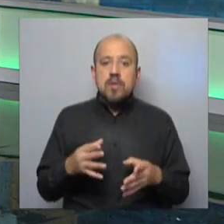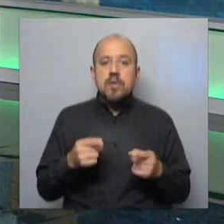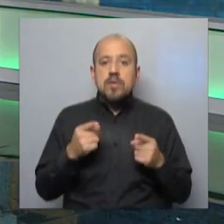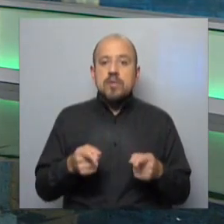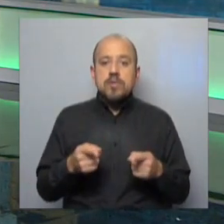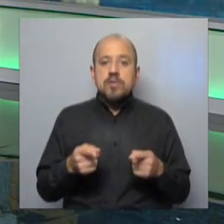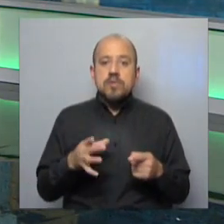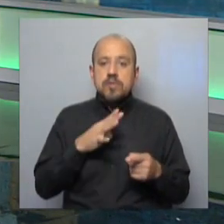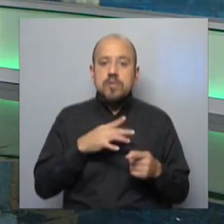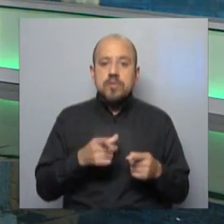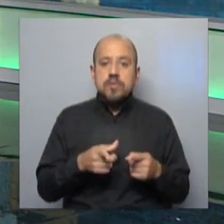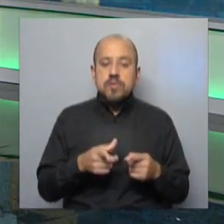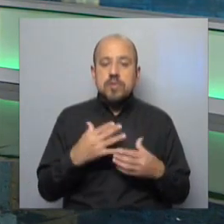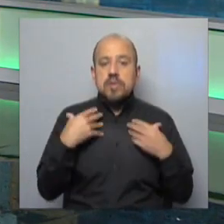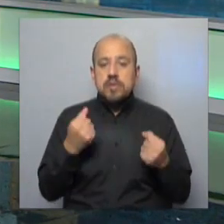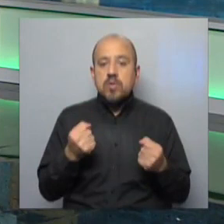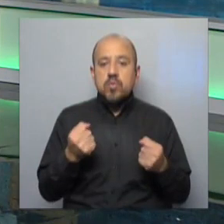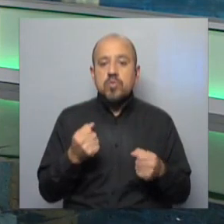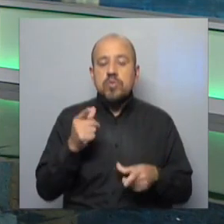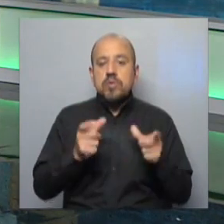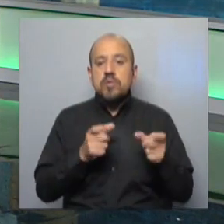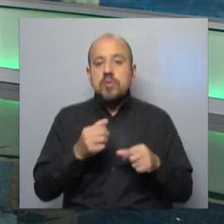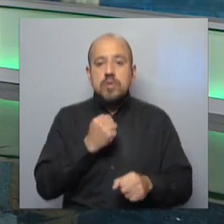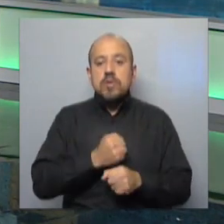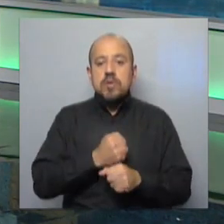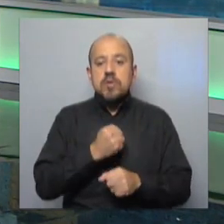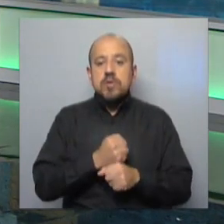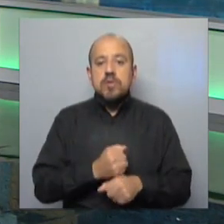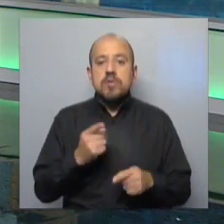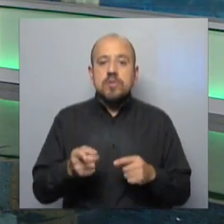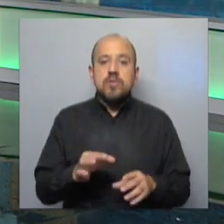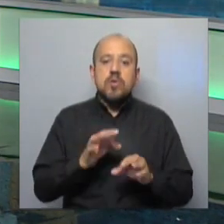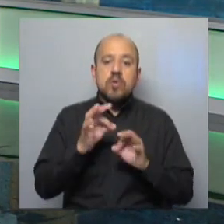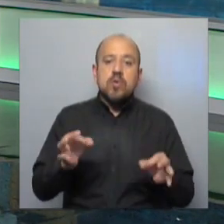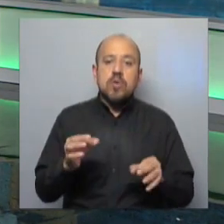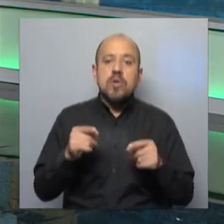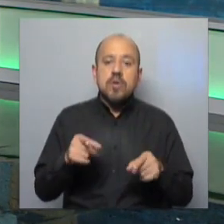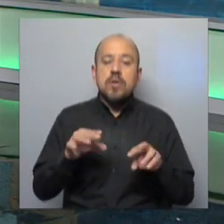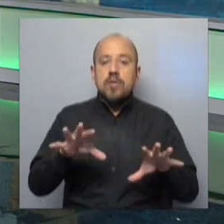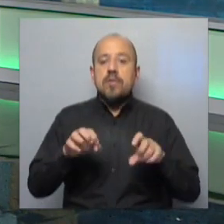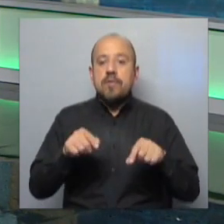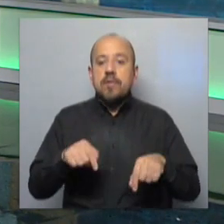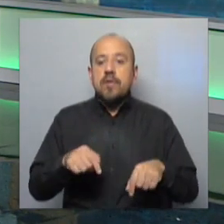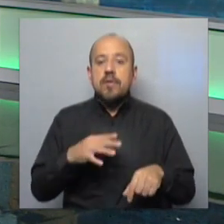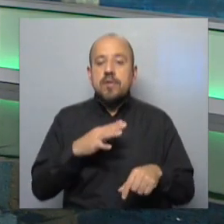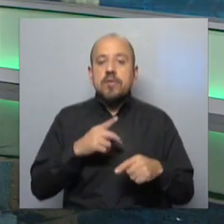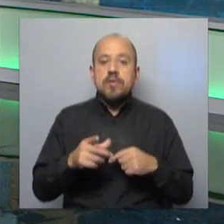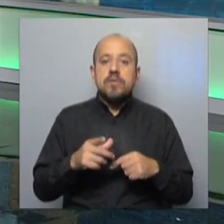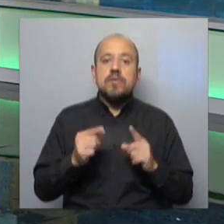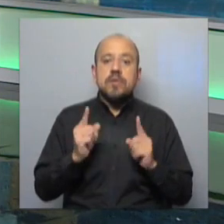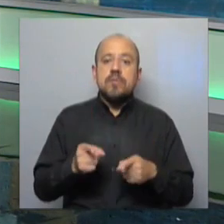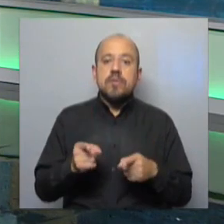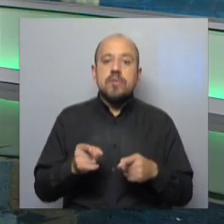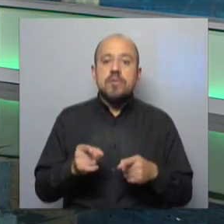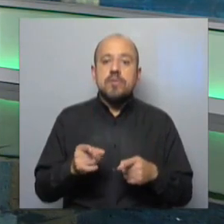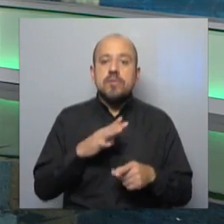agroquímicos tienen impactos en la salud de las personas que trabajan con los agroquímicos o que viven cerca de las zonas donde se utiliza también tiene